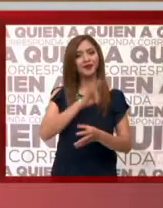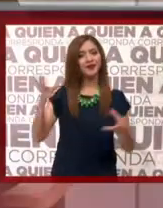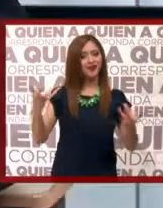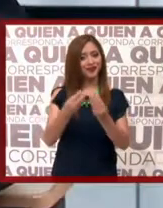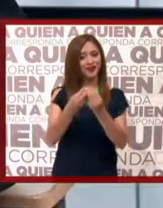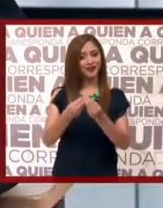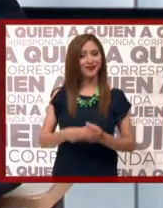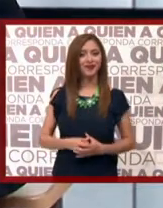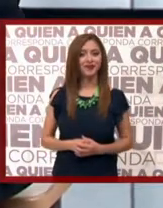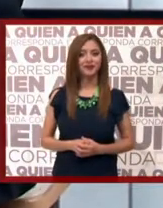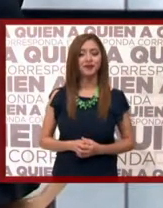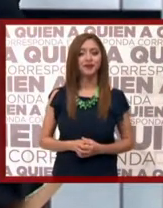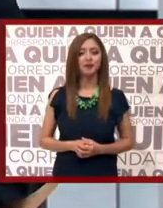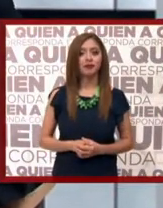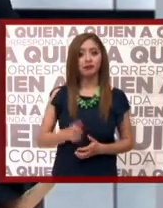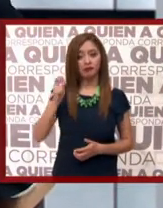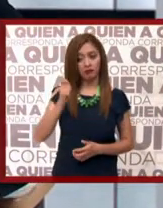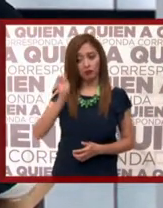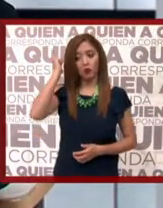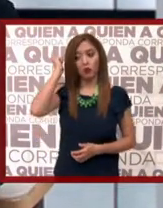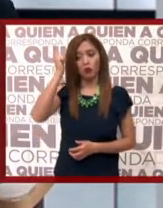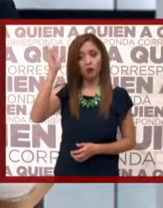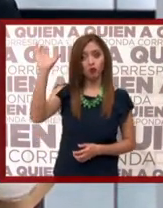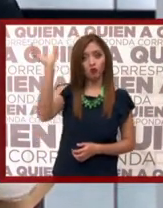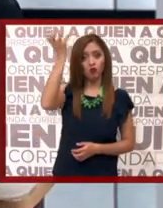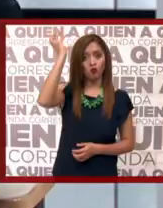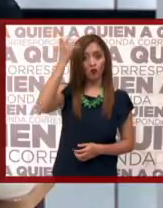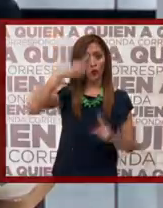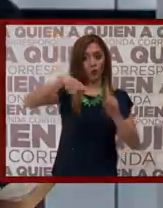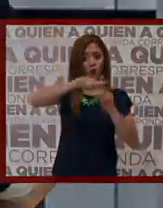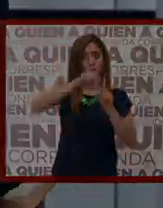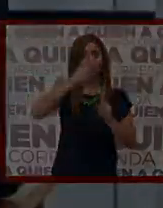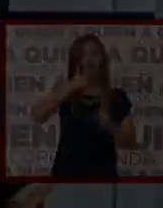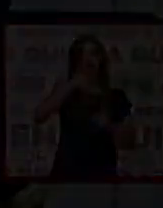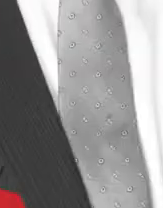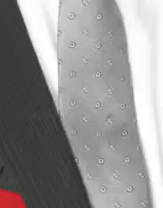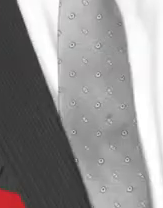es, renovemos todo el parque vehicular de la Cruz Roja Mexicana.